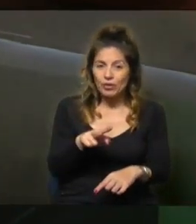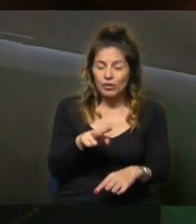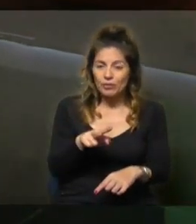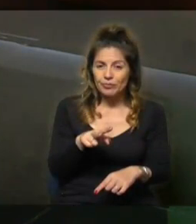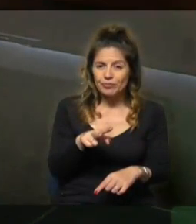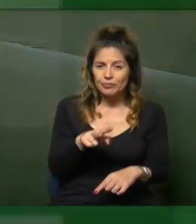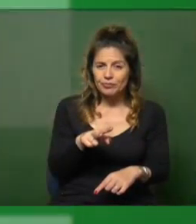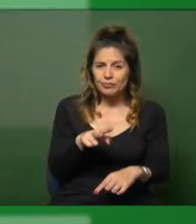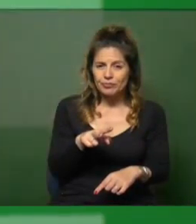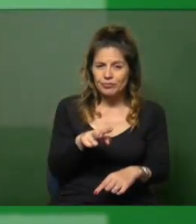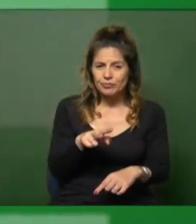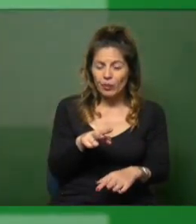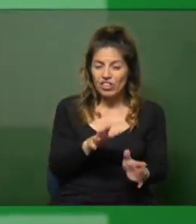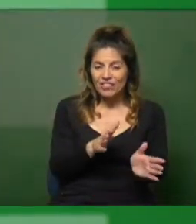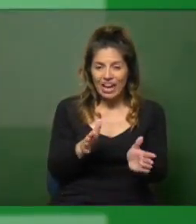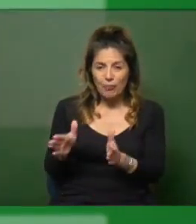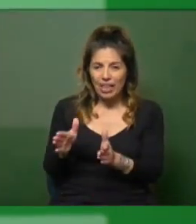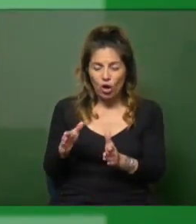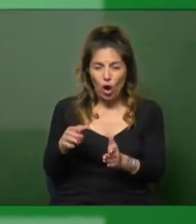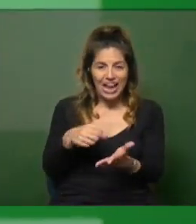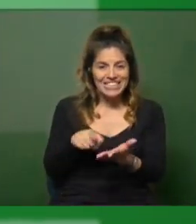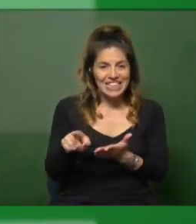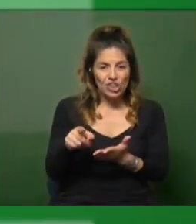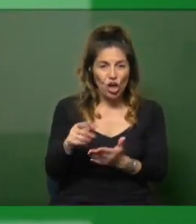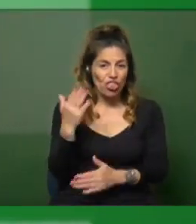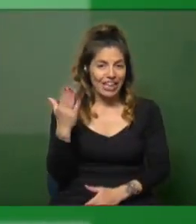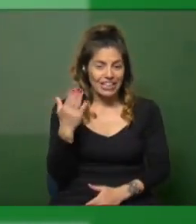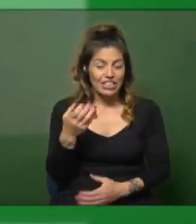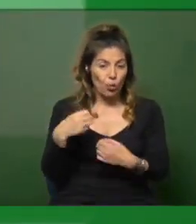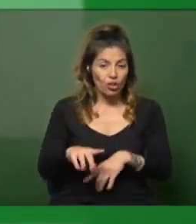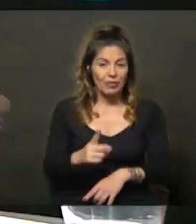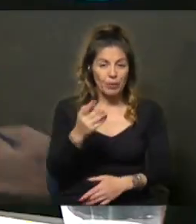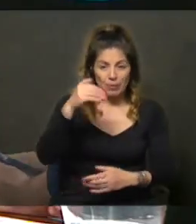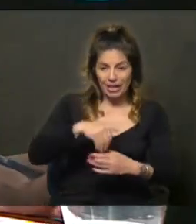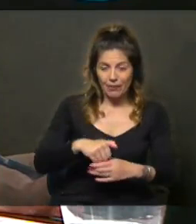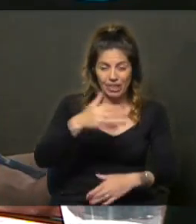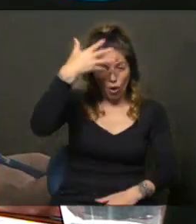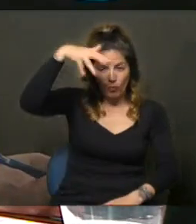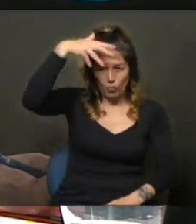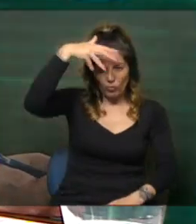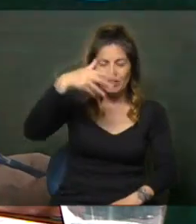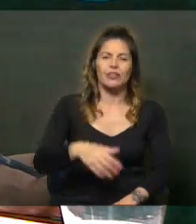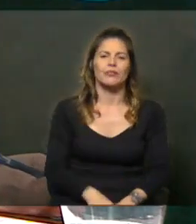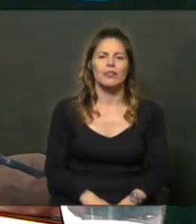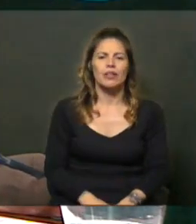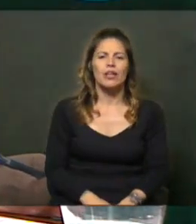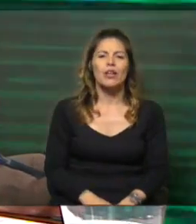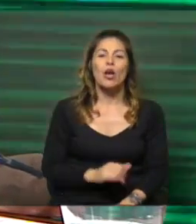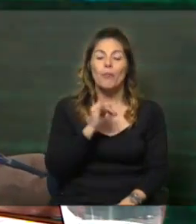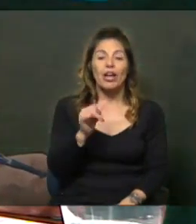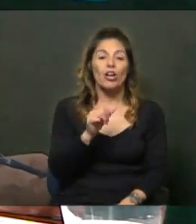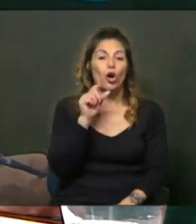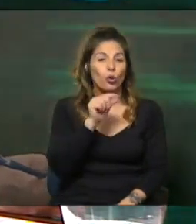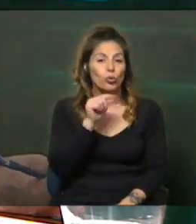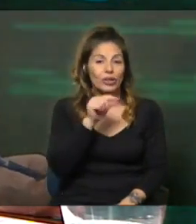la vía de Cent derecha no cuando pierde en primera vuelta Patricia bulli Álvaro para comentar recién twite Ignacio Lula